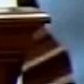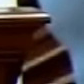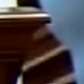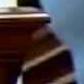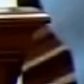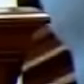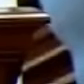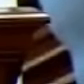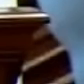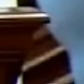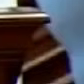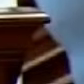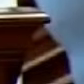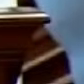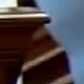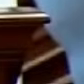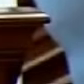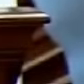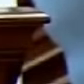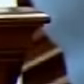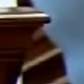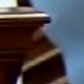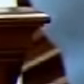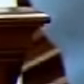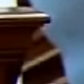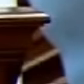cómo, de una visión de mayor ética, de transparencia,